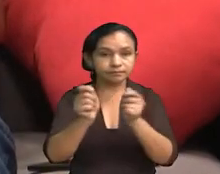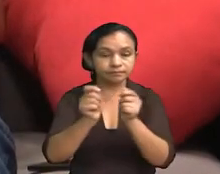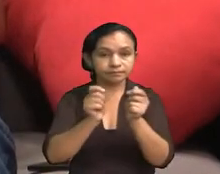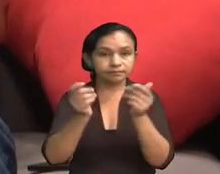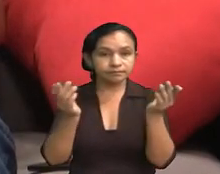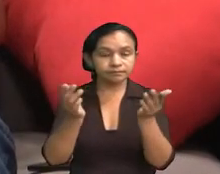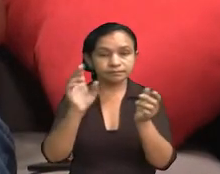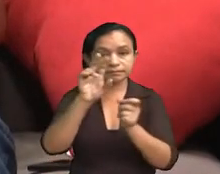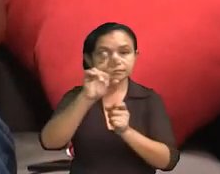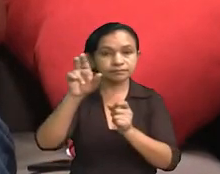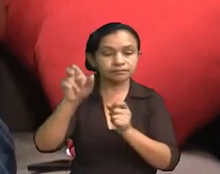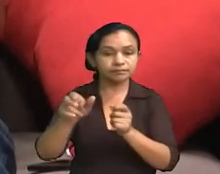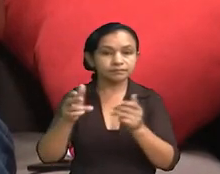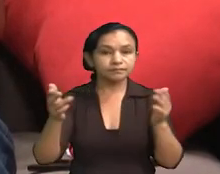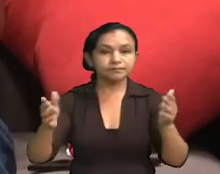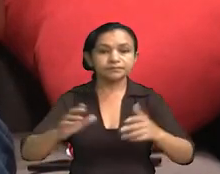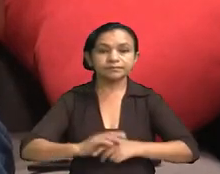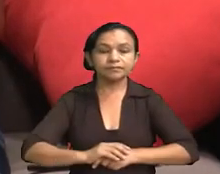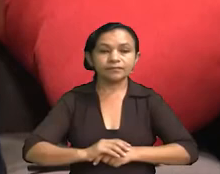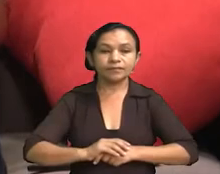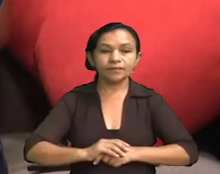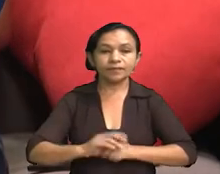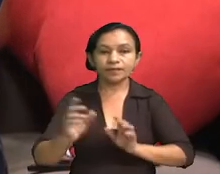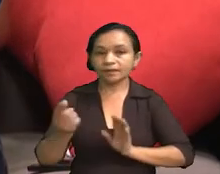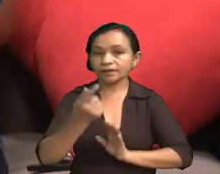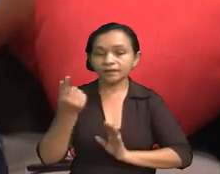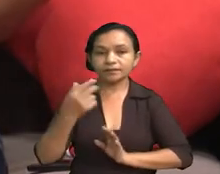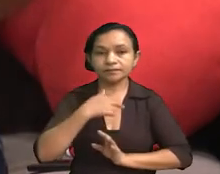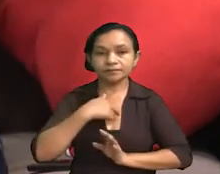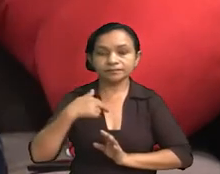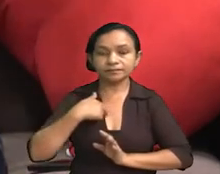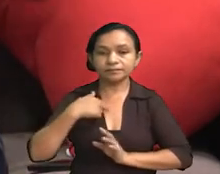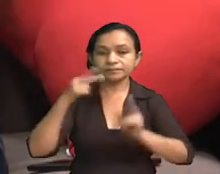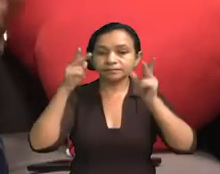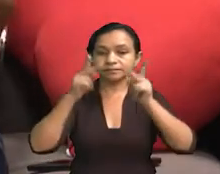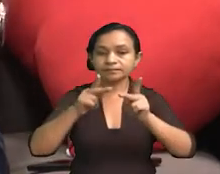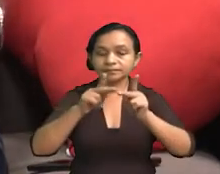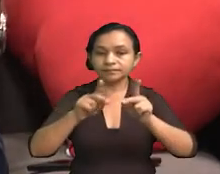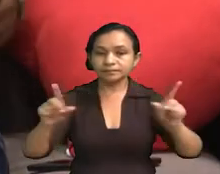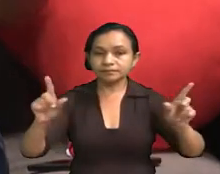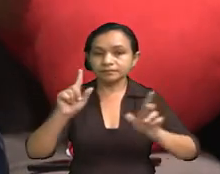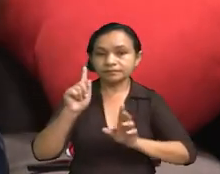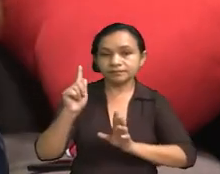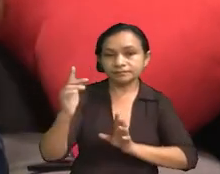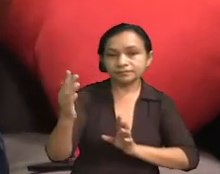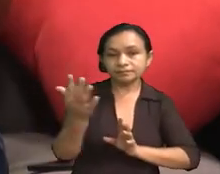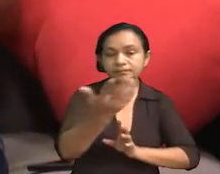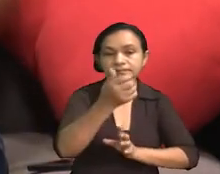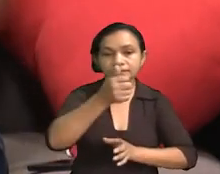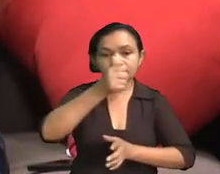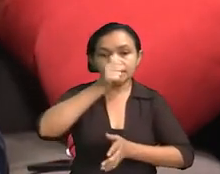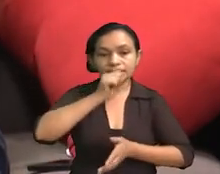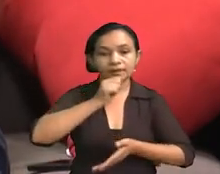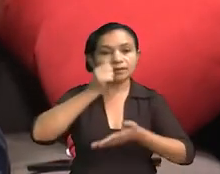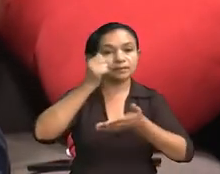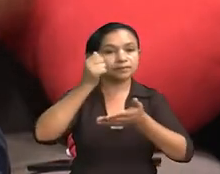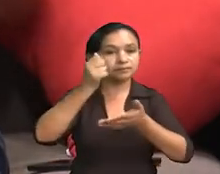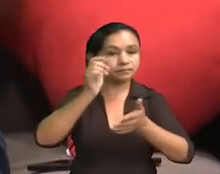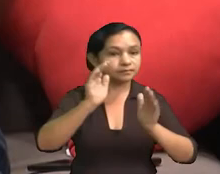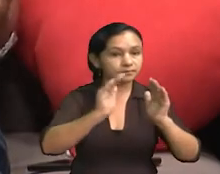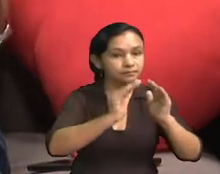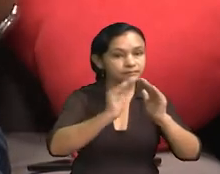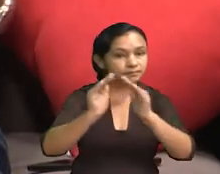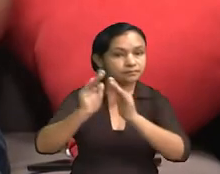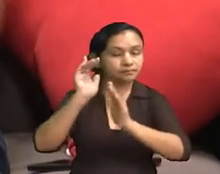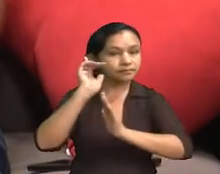en Córdoba. No es solamente eso, sino que es el plan integral lo que significa llevar el agua potable a las